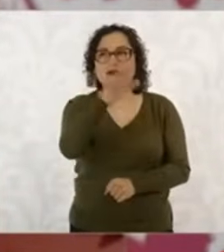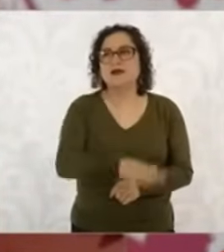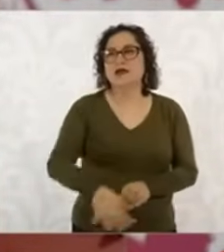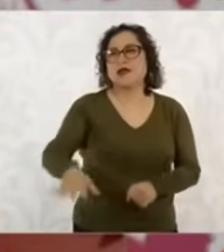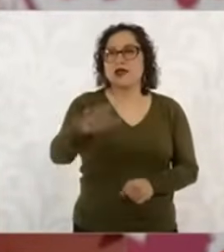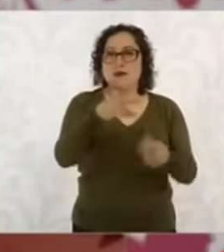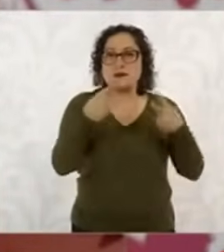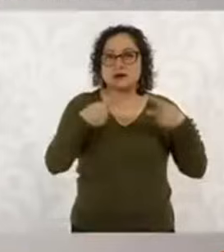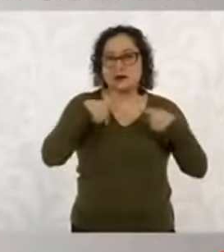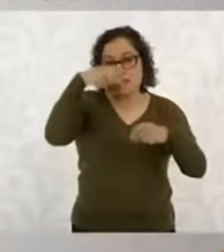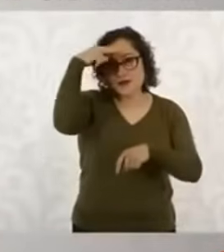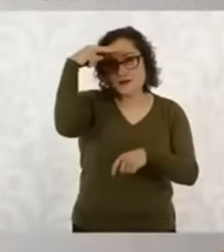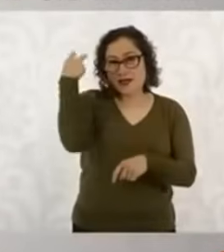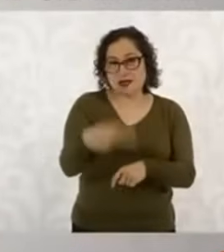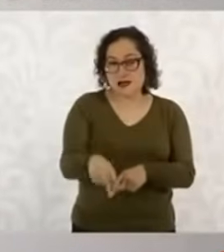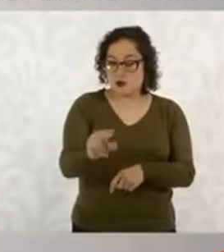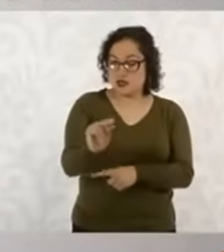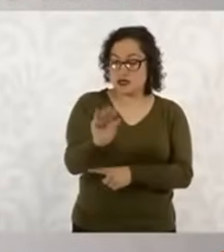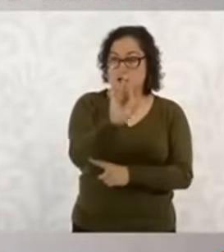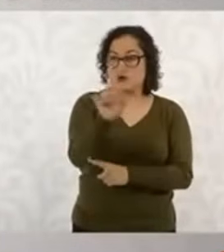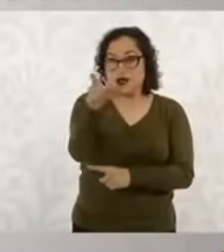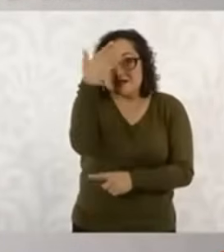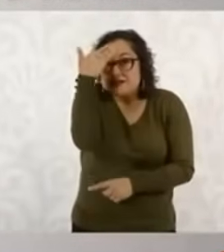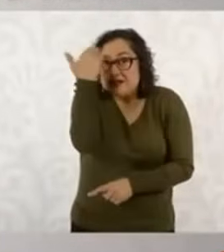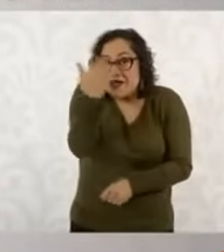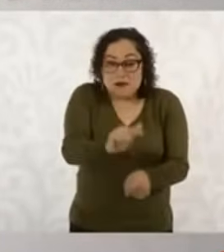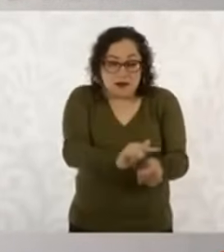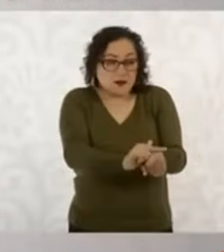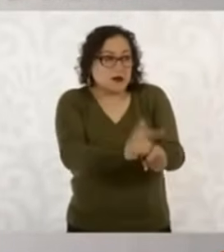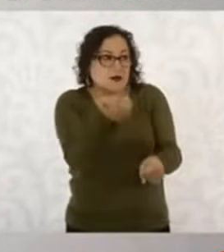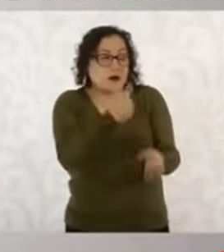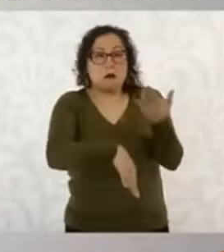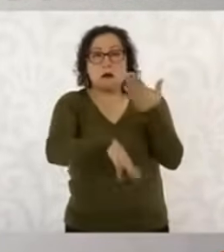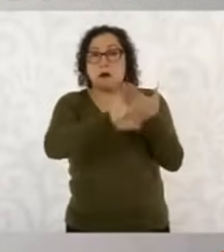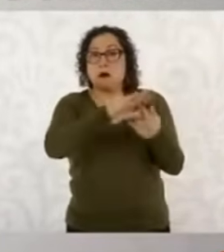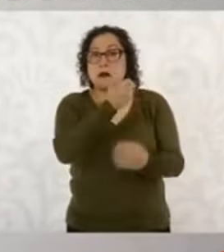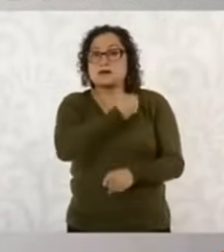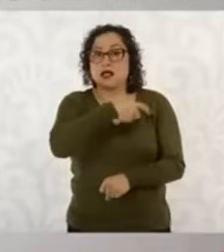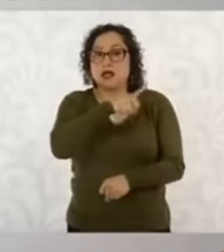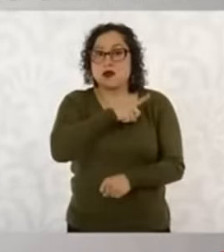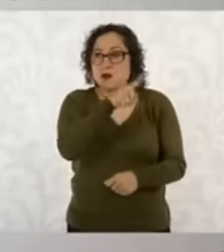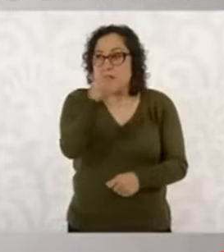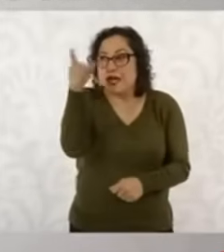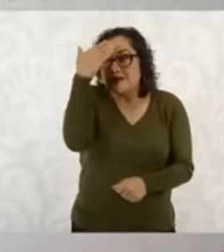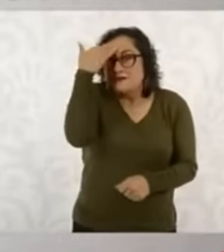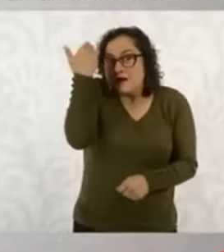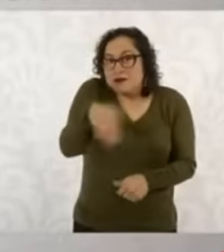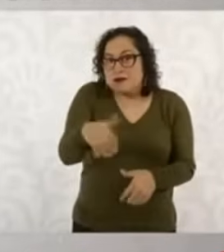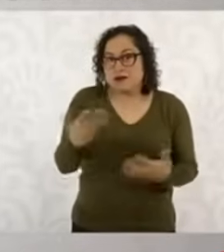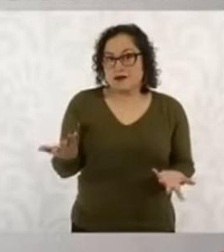azucaradas hace daño a la salud. Entonces, eso tiene que ver más bien con salud, no tiene que ver